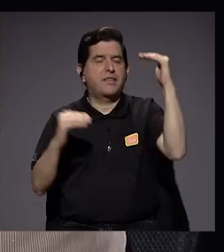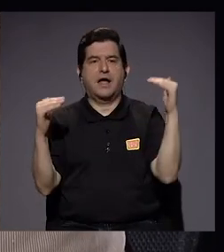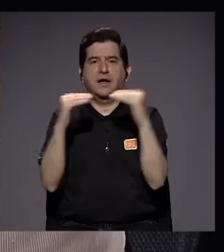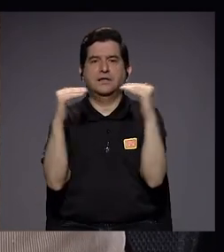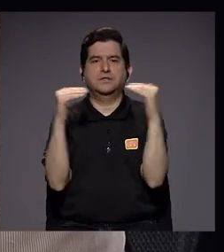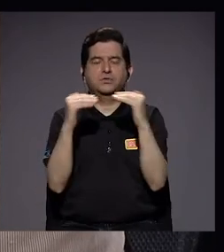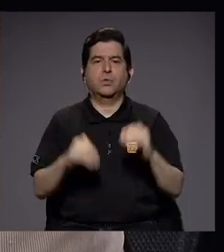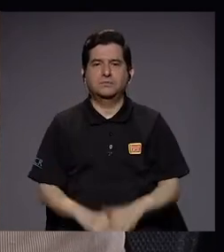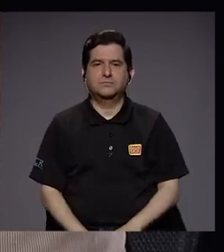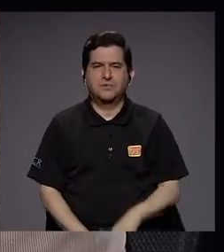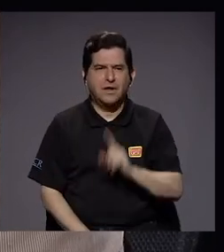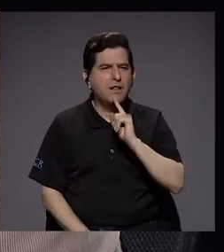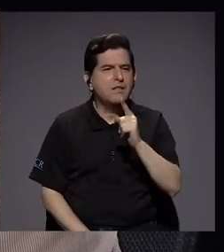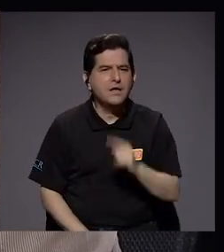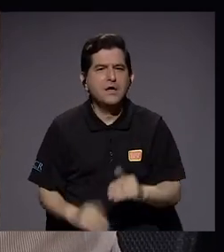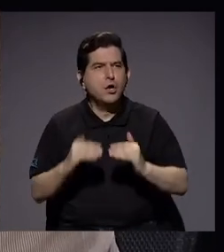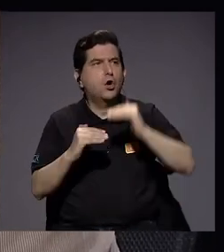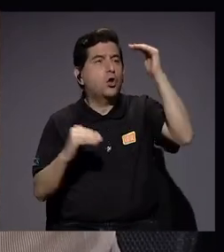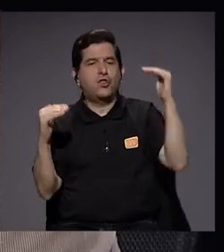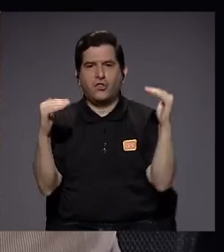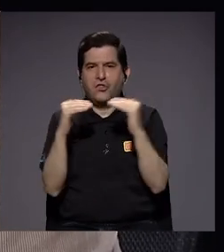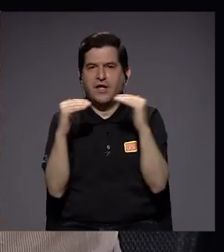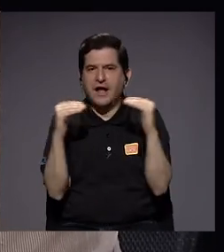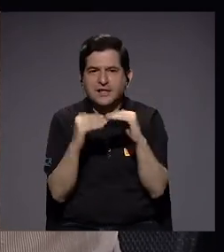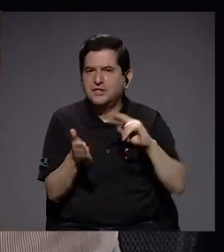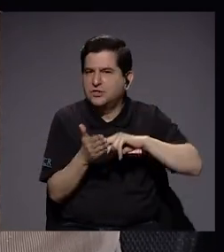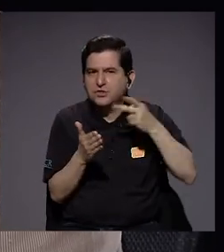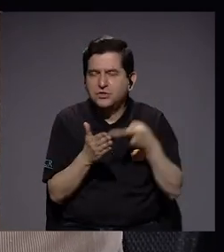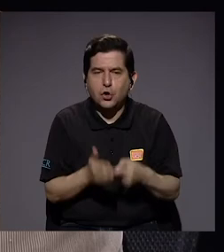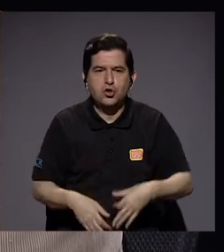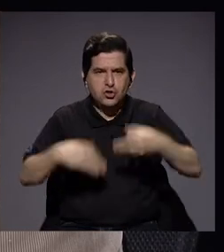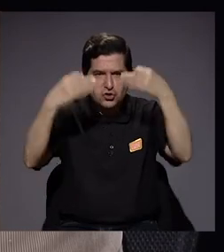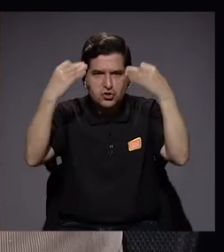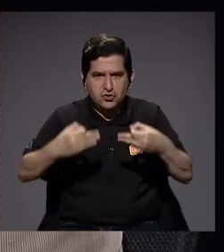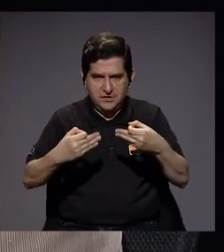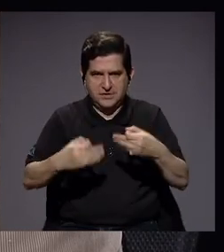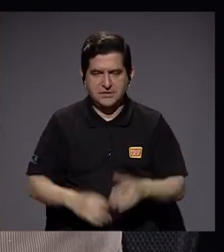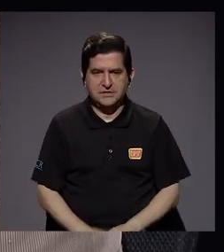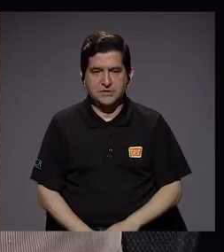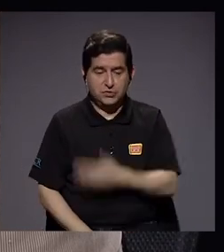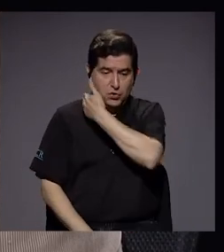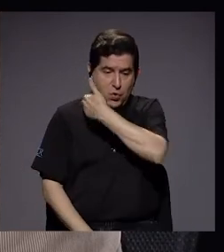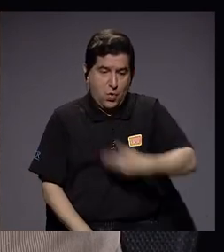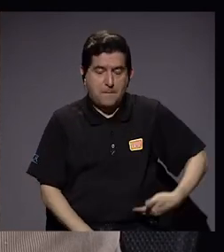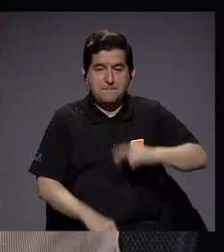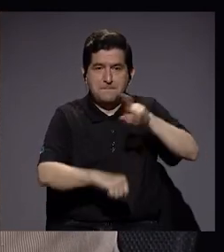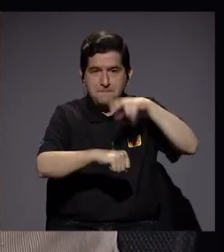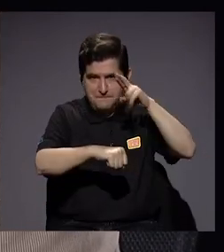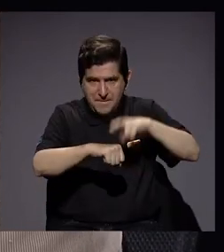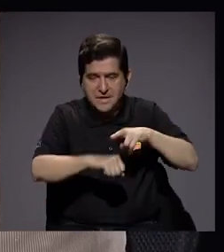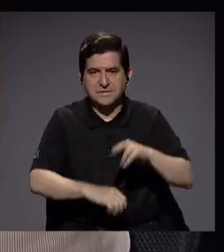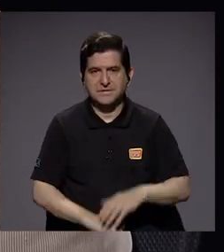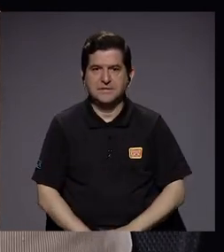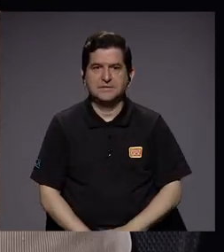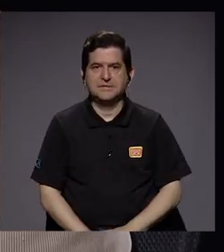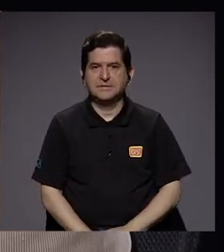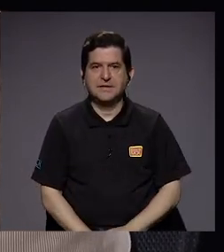más alto nivel. Y cuando hablo al más alto nivel, son decisiones que tienen que ser tomadas por el presidente de la República,